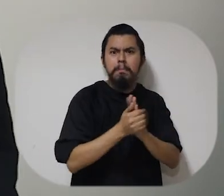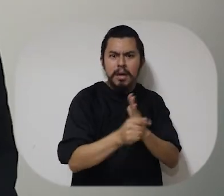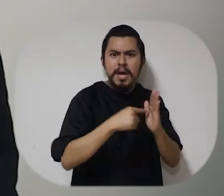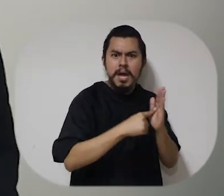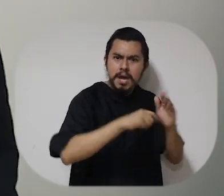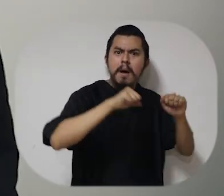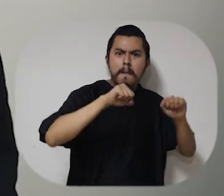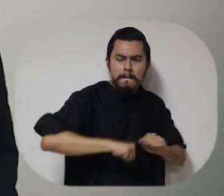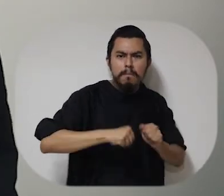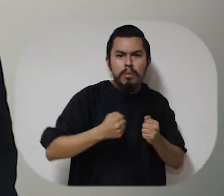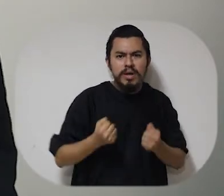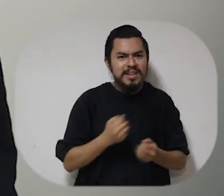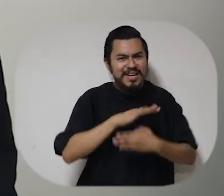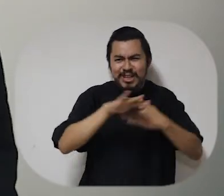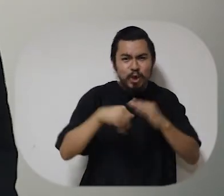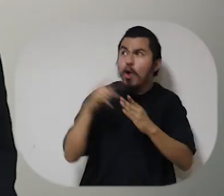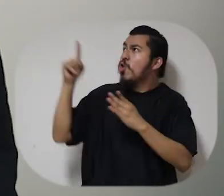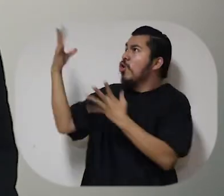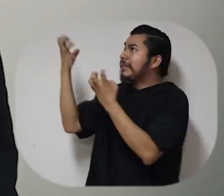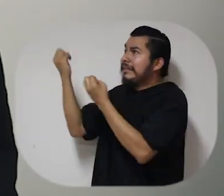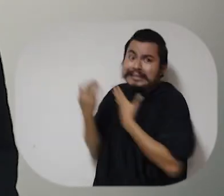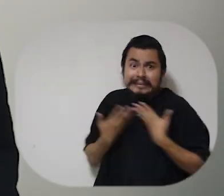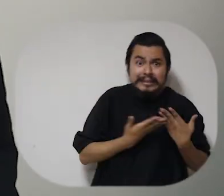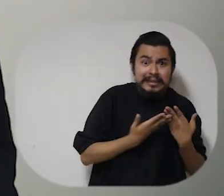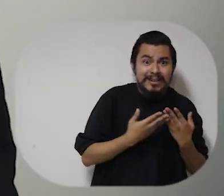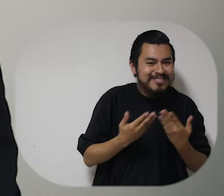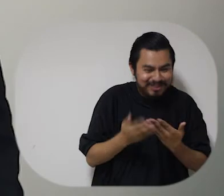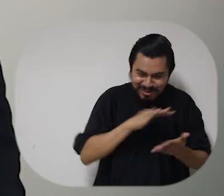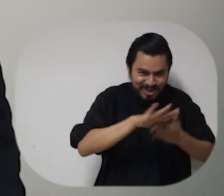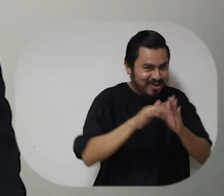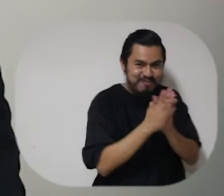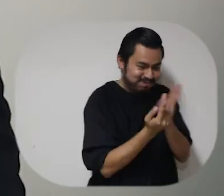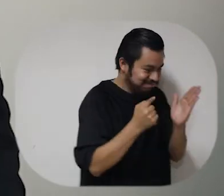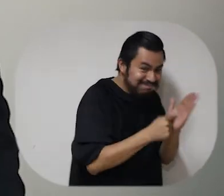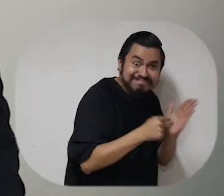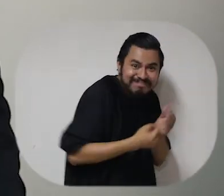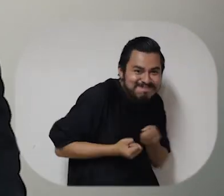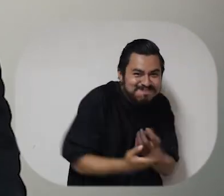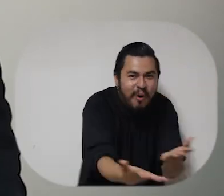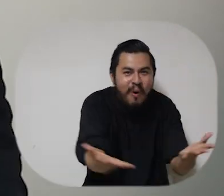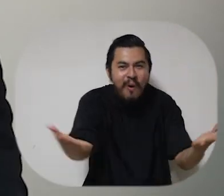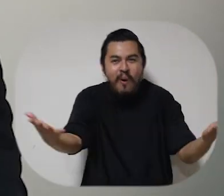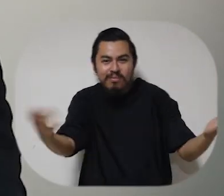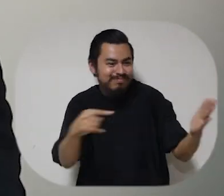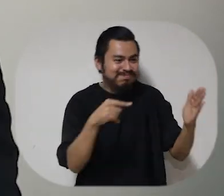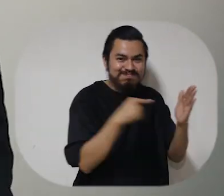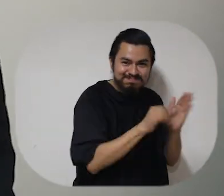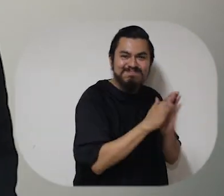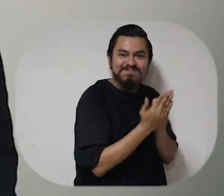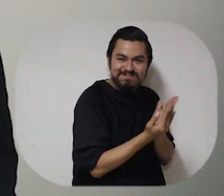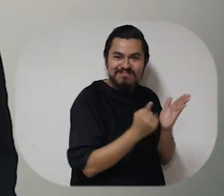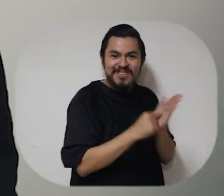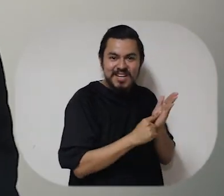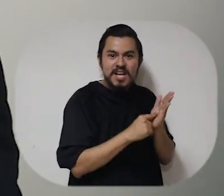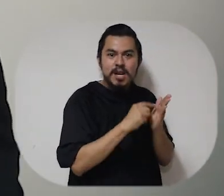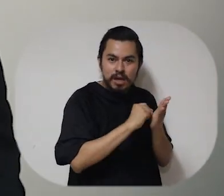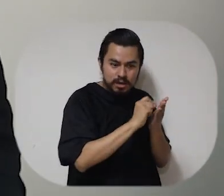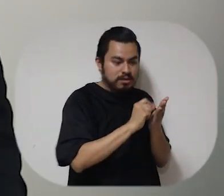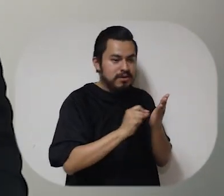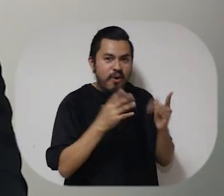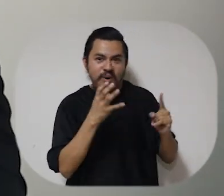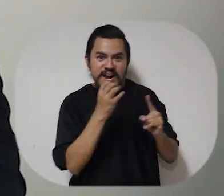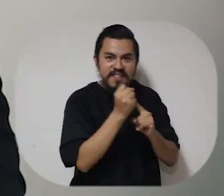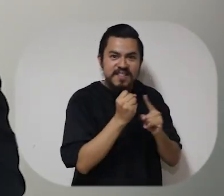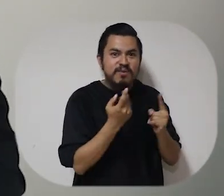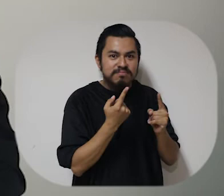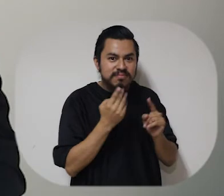Dios tiene para nosotros, toda la buena obra de Dios para nosotros. Así la Biblia está escrita para guiarnos de